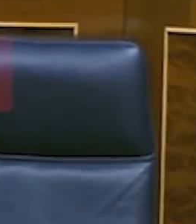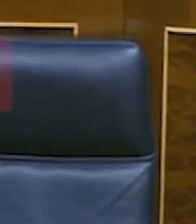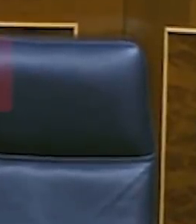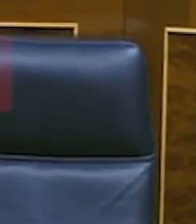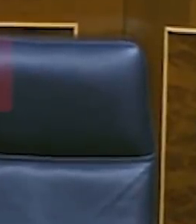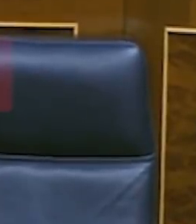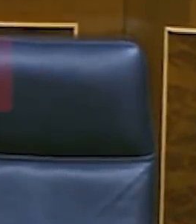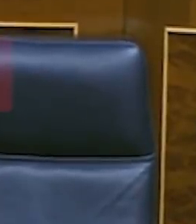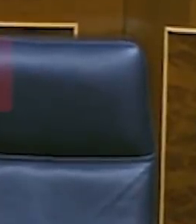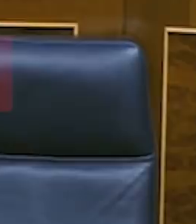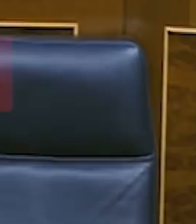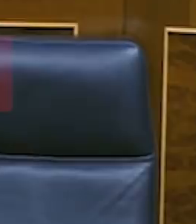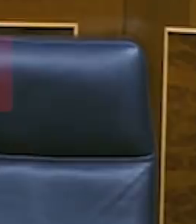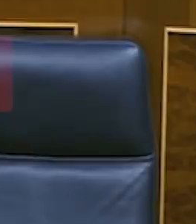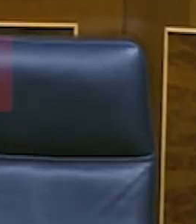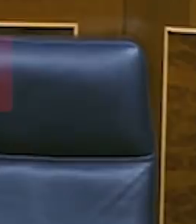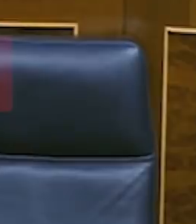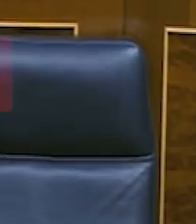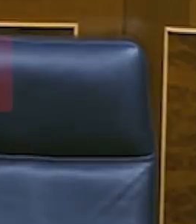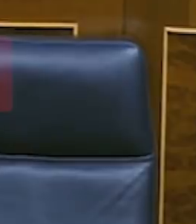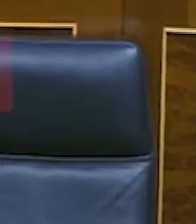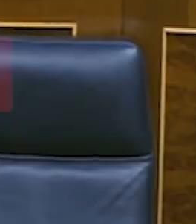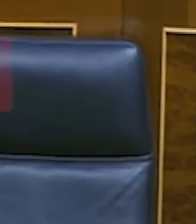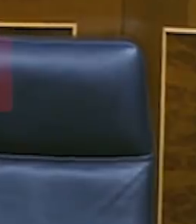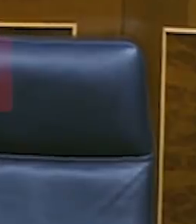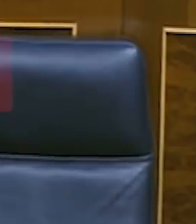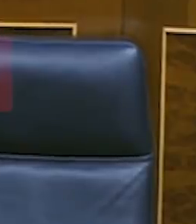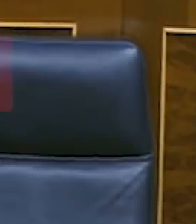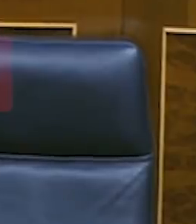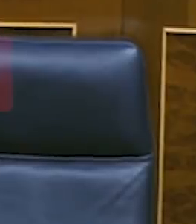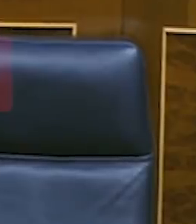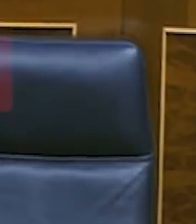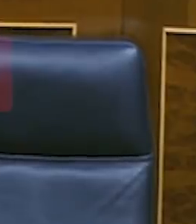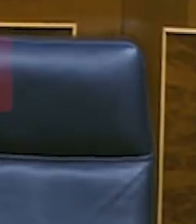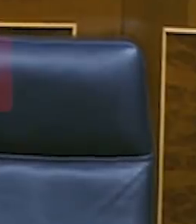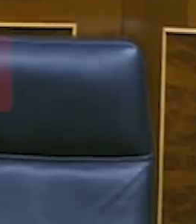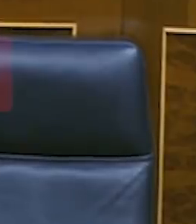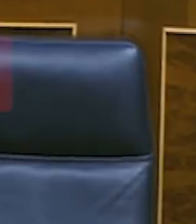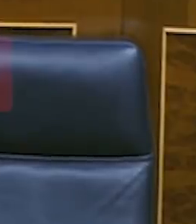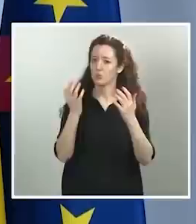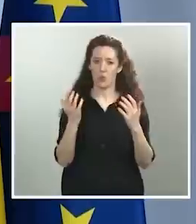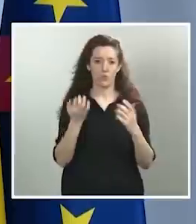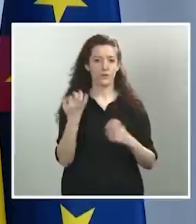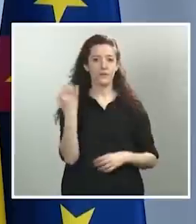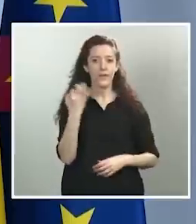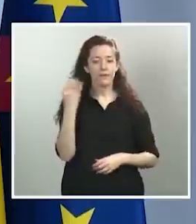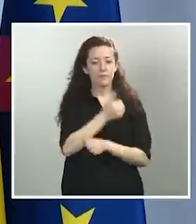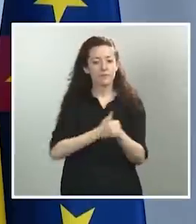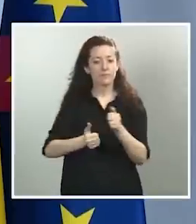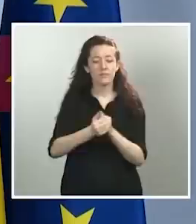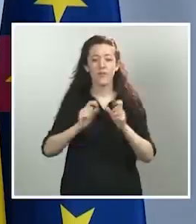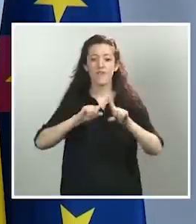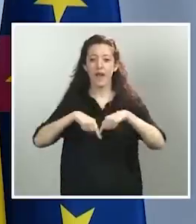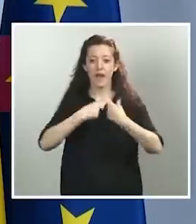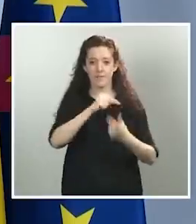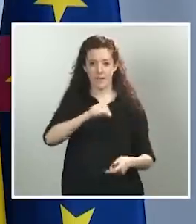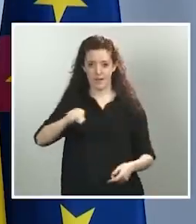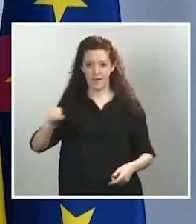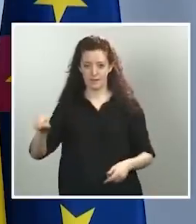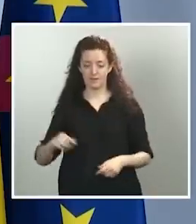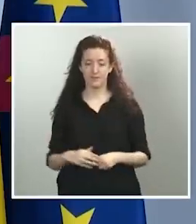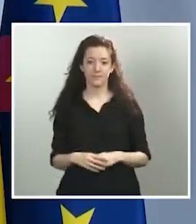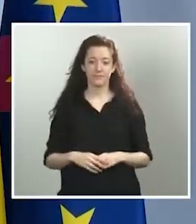mercado, al banco, al estanco. Bueno, esa es la decisión del gobierno.